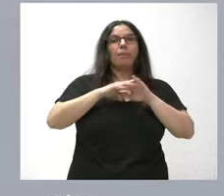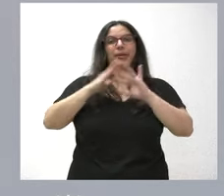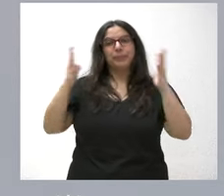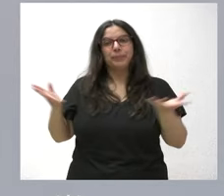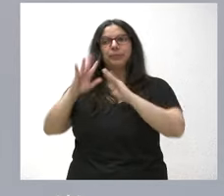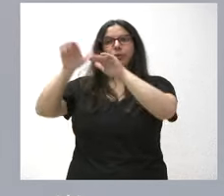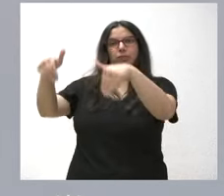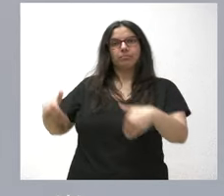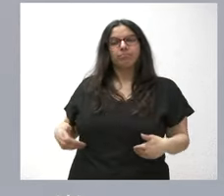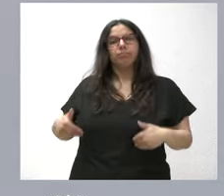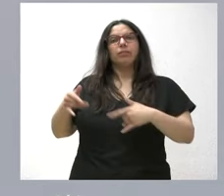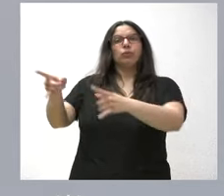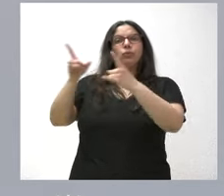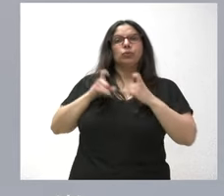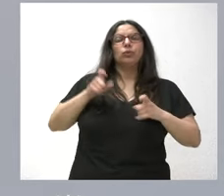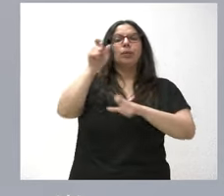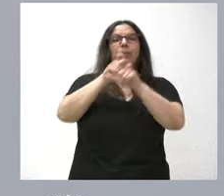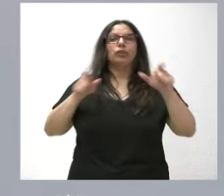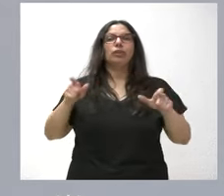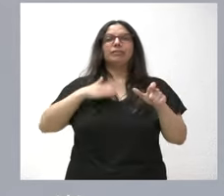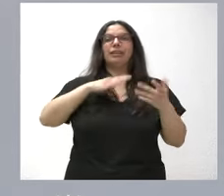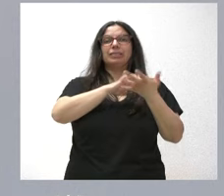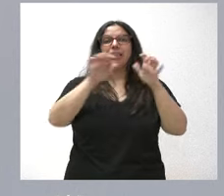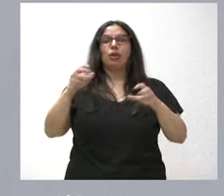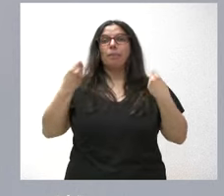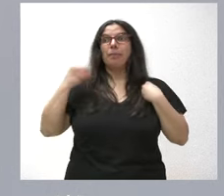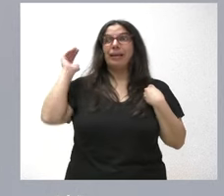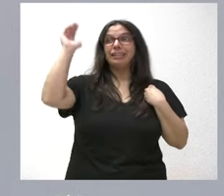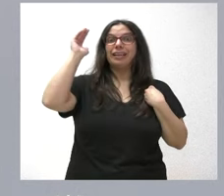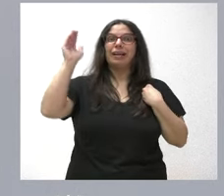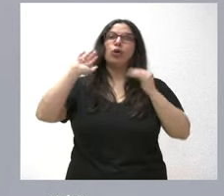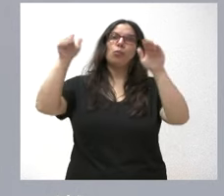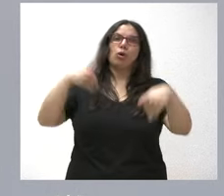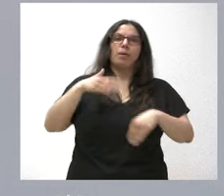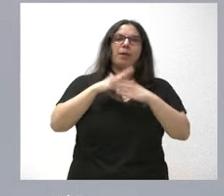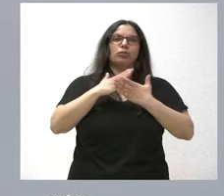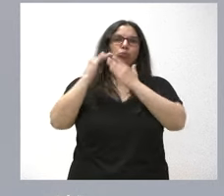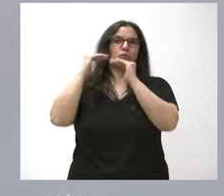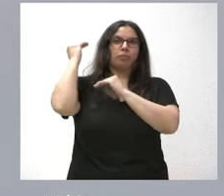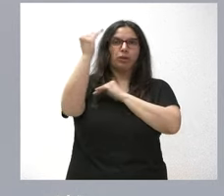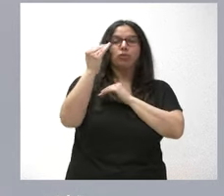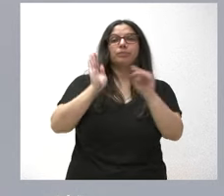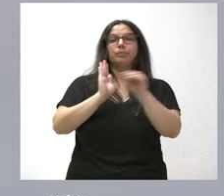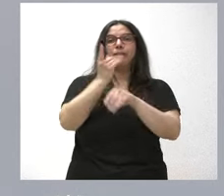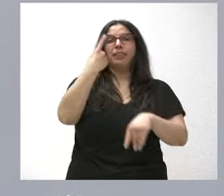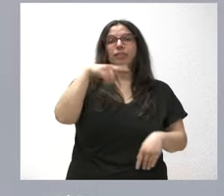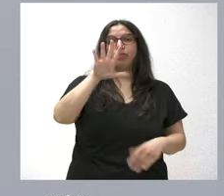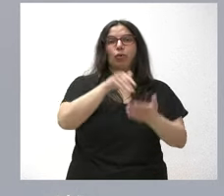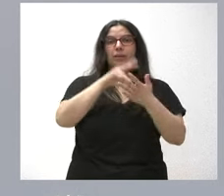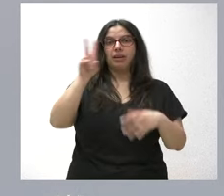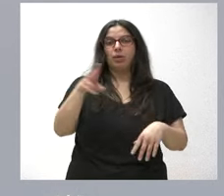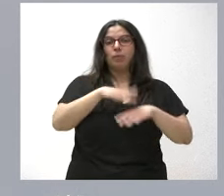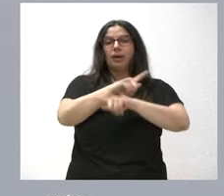y la formación superior de los castellanos y leoneses residentes en el exterior. Estamos hablando de una ayuda de 105.000 euros a la